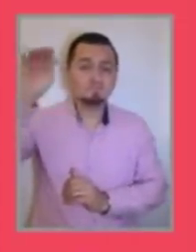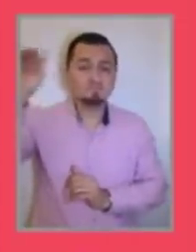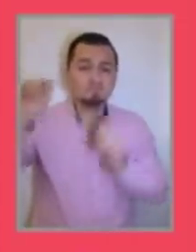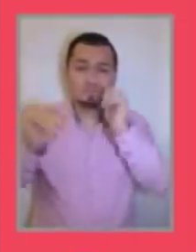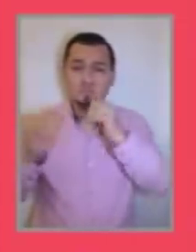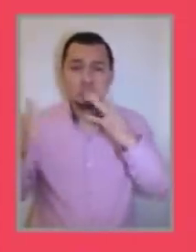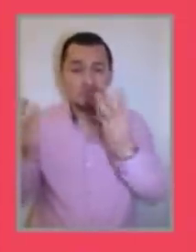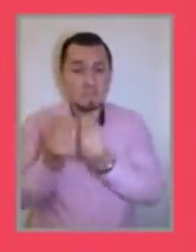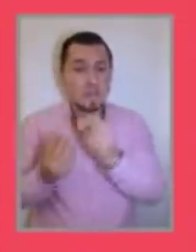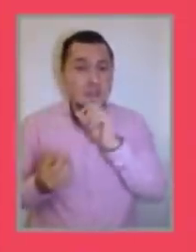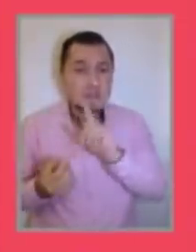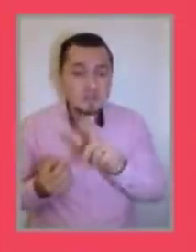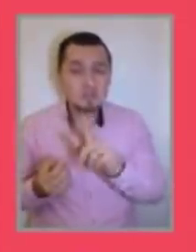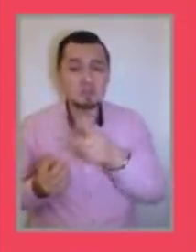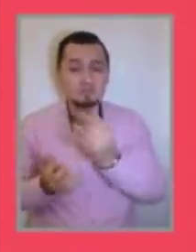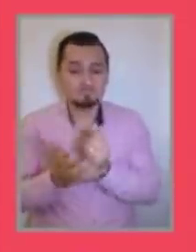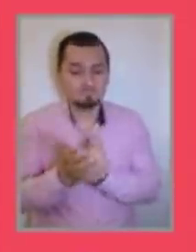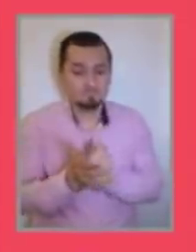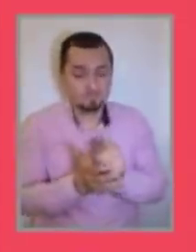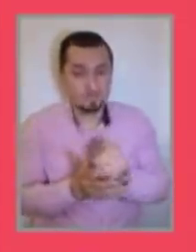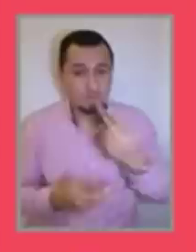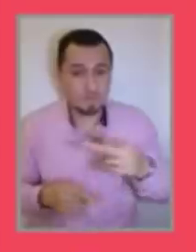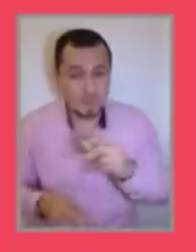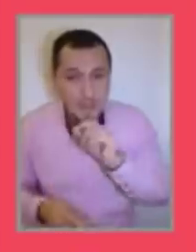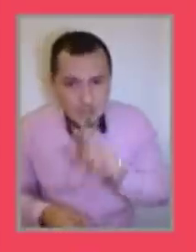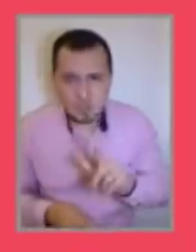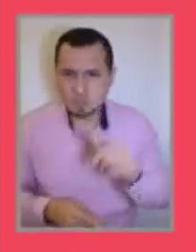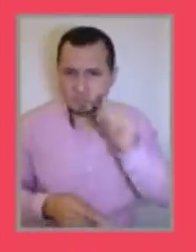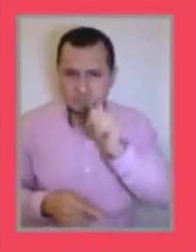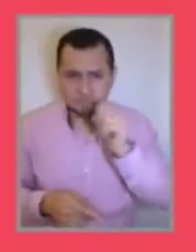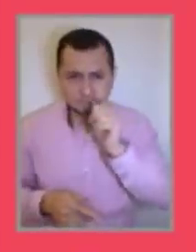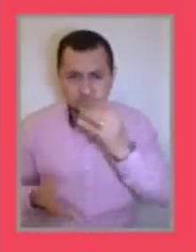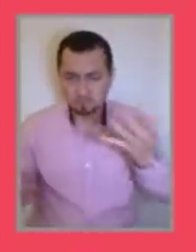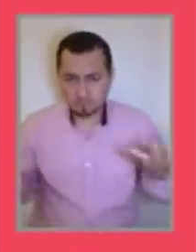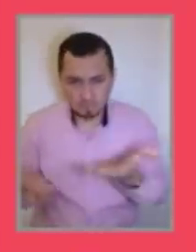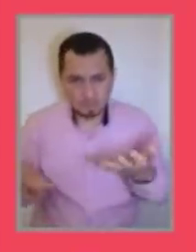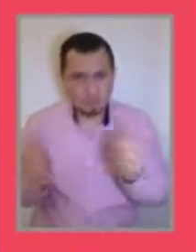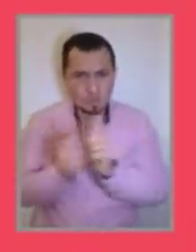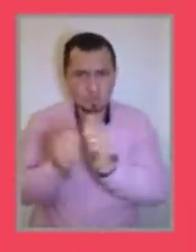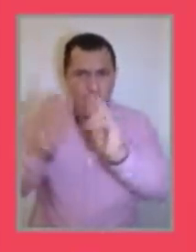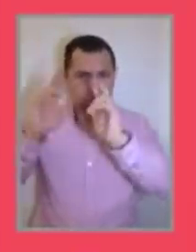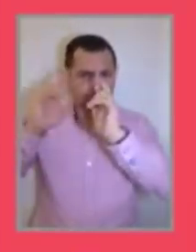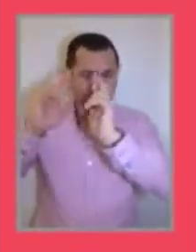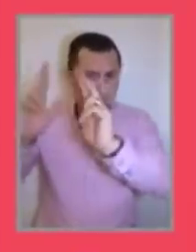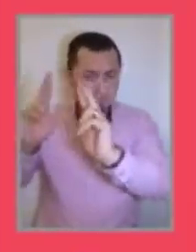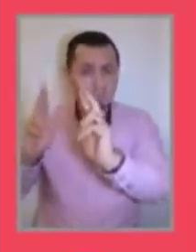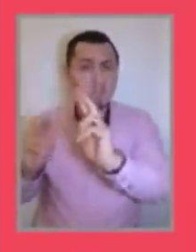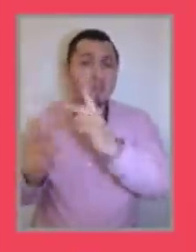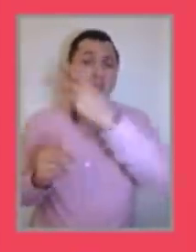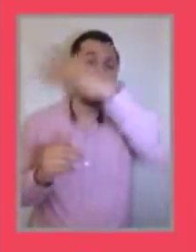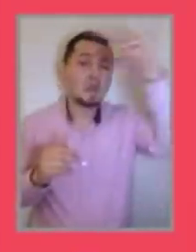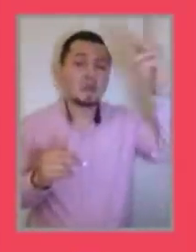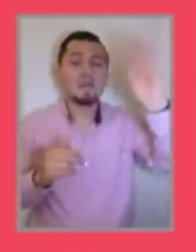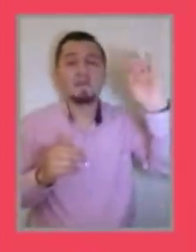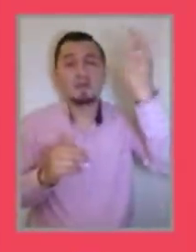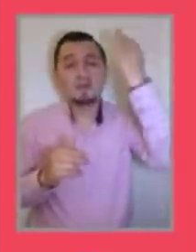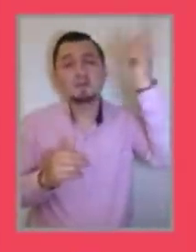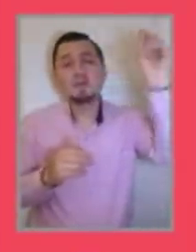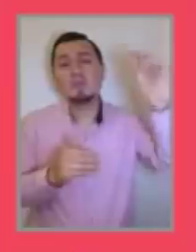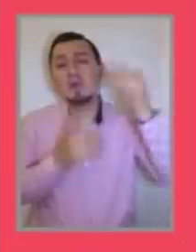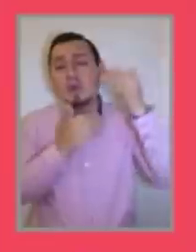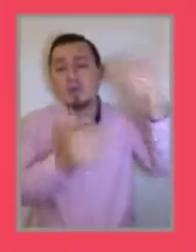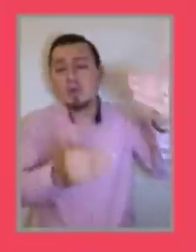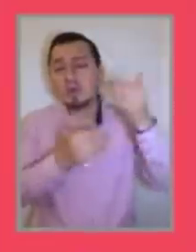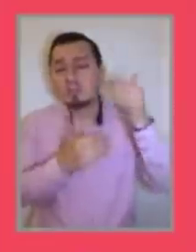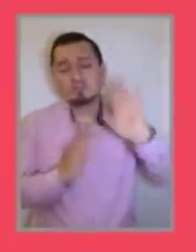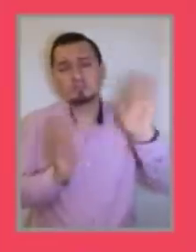pase en Jalisco se toman en Jalisco. Lo haremos con respeto, pero pues cada decisión que hemos tomado ha sido bajo la misma